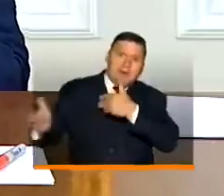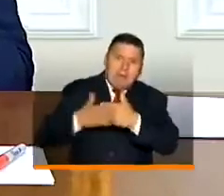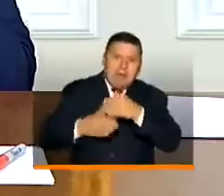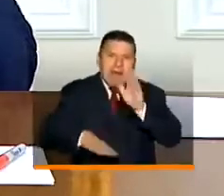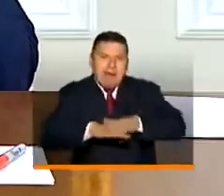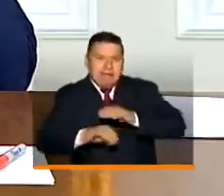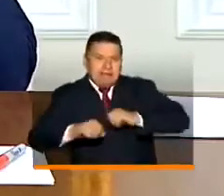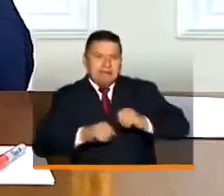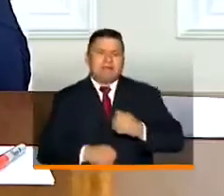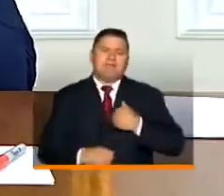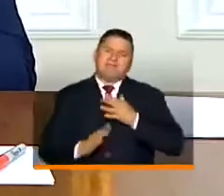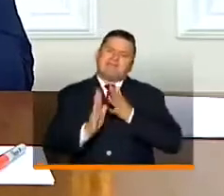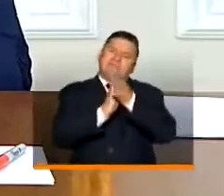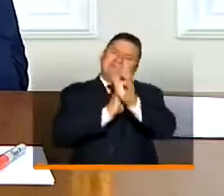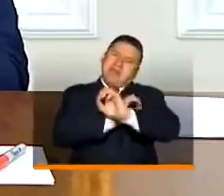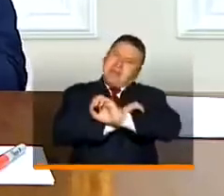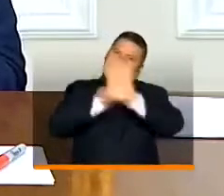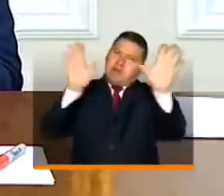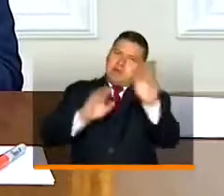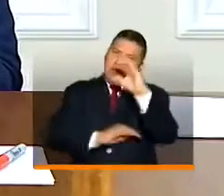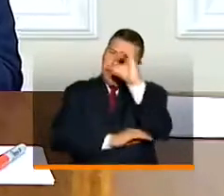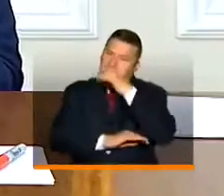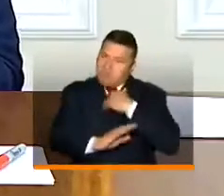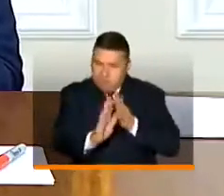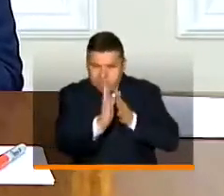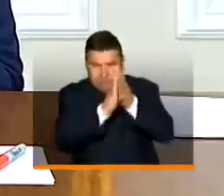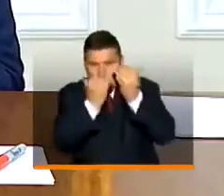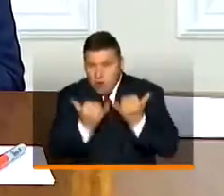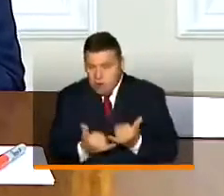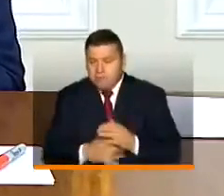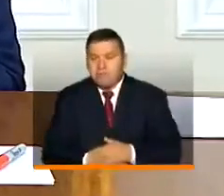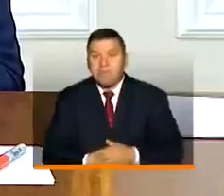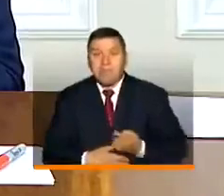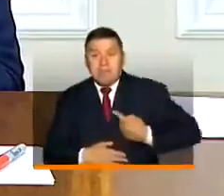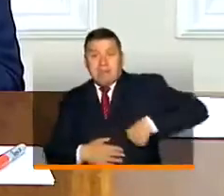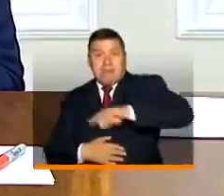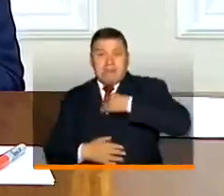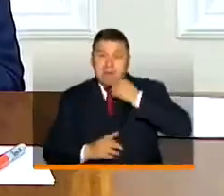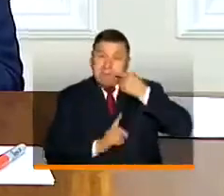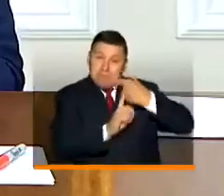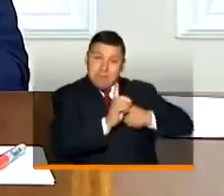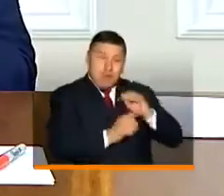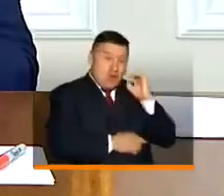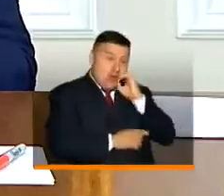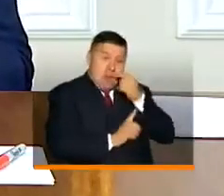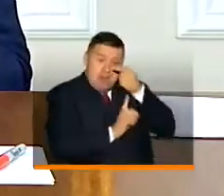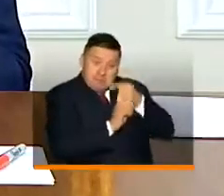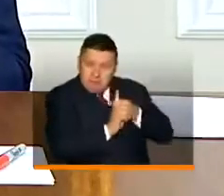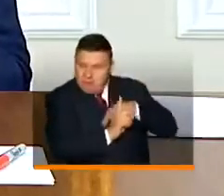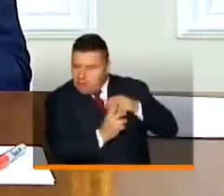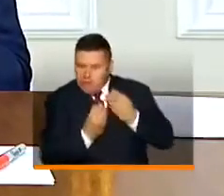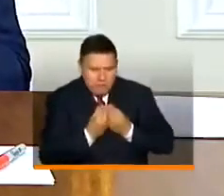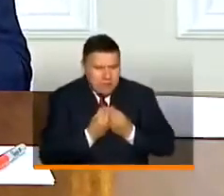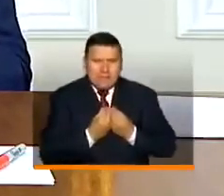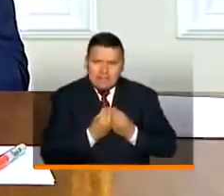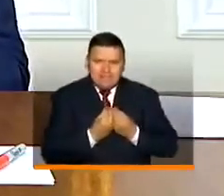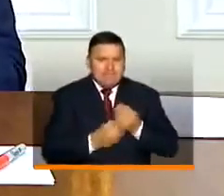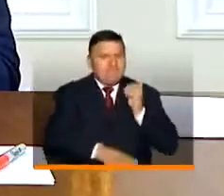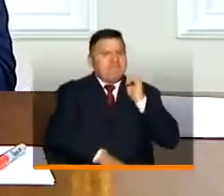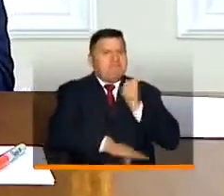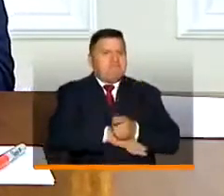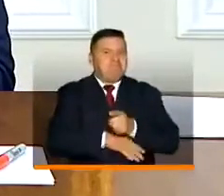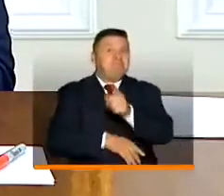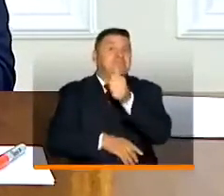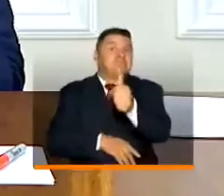Pero hoy quiero también darle un mensaje muy claro a todo el país. Nosotros durante el mes de octubre hemos mantenido el